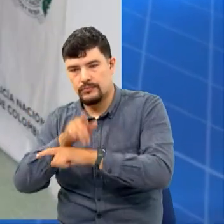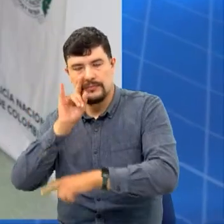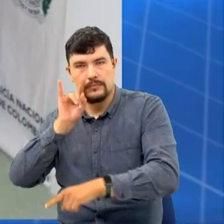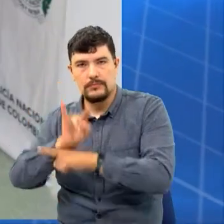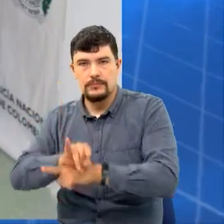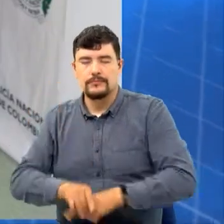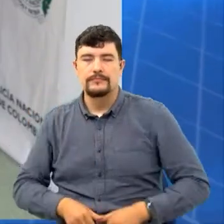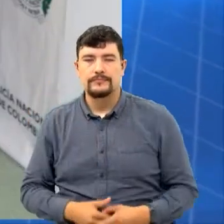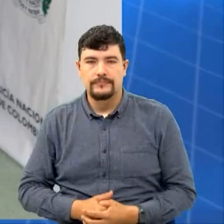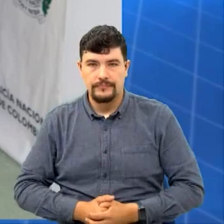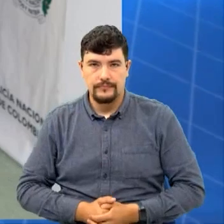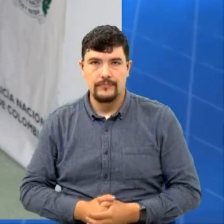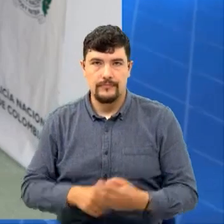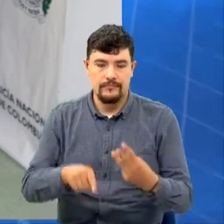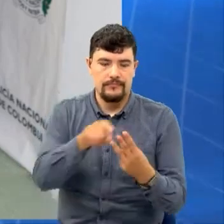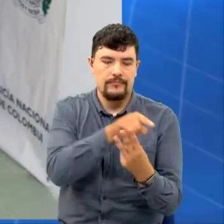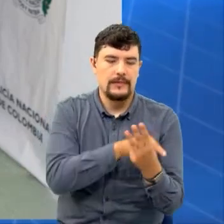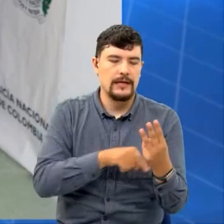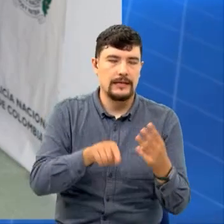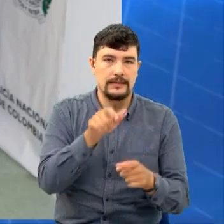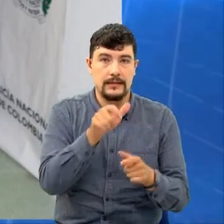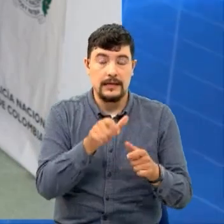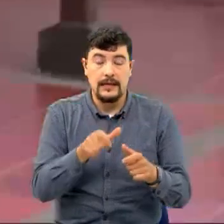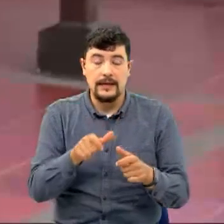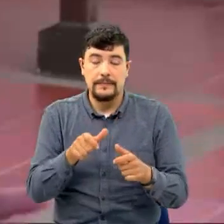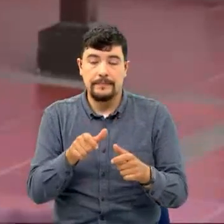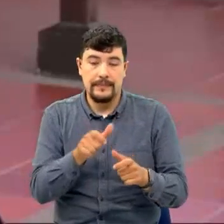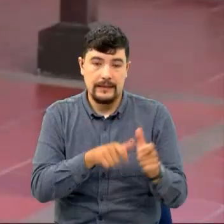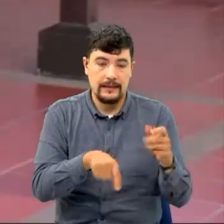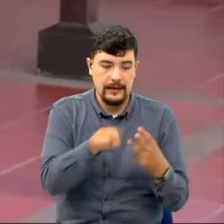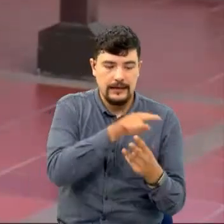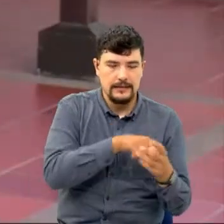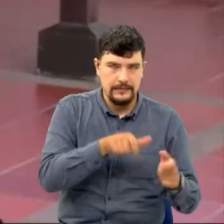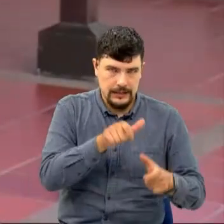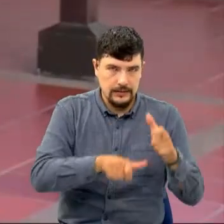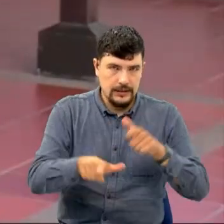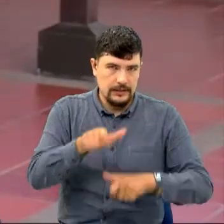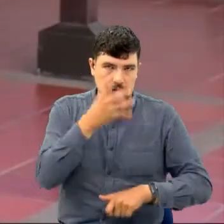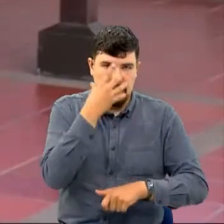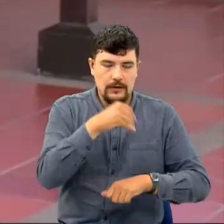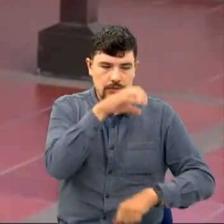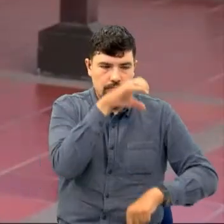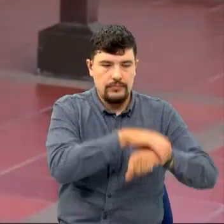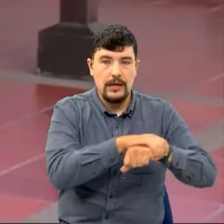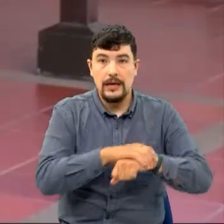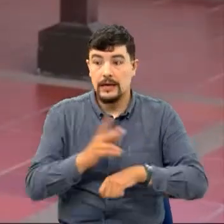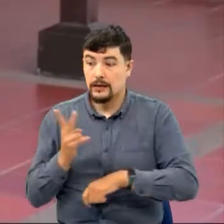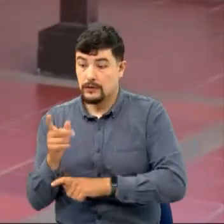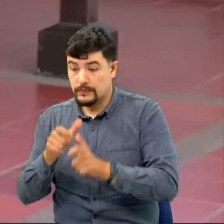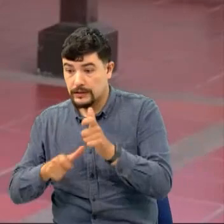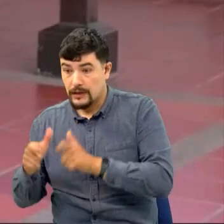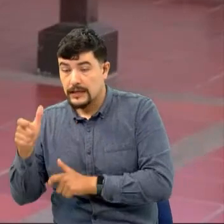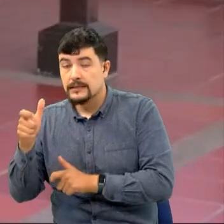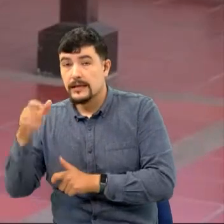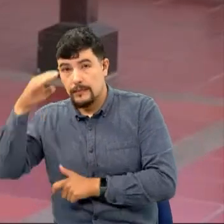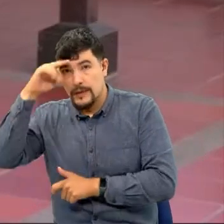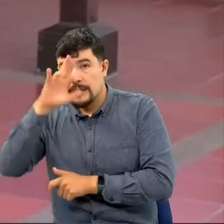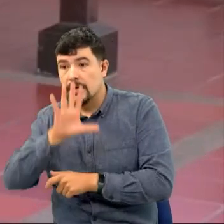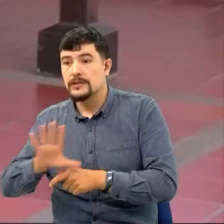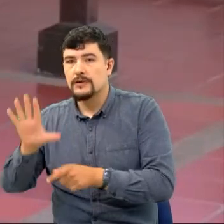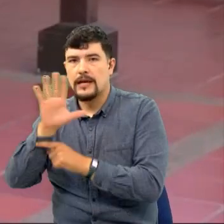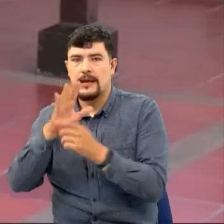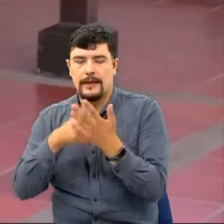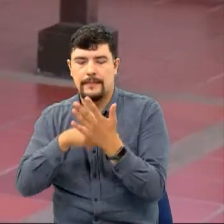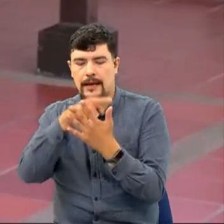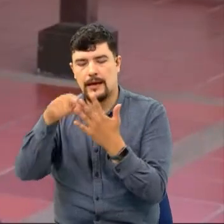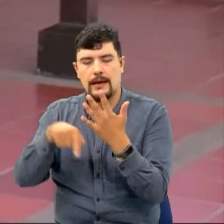asistencia médica. En cuanto a nuestros compañeros lesionados, un señor patrullero presenta una herida en su mano izquierda, la cual requirió